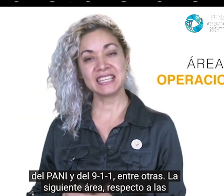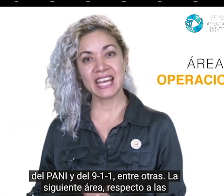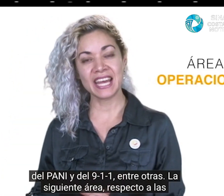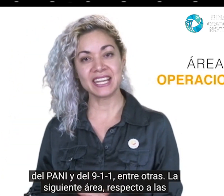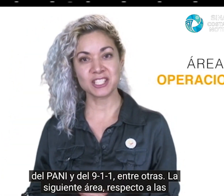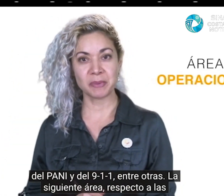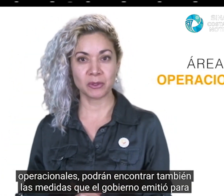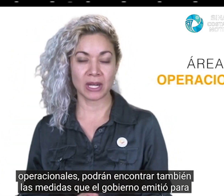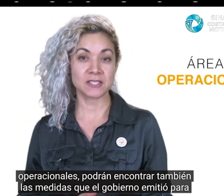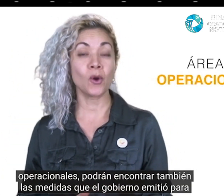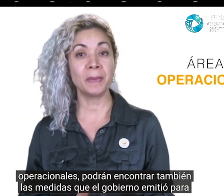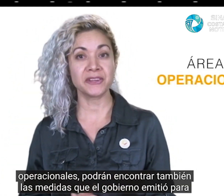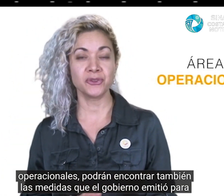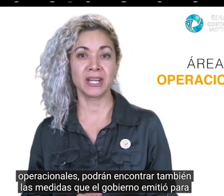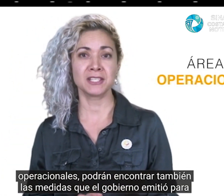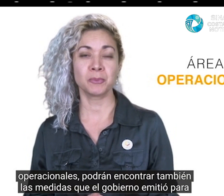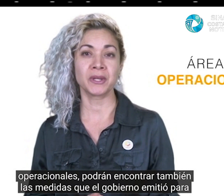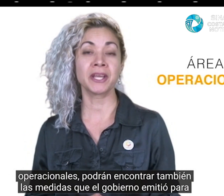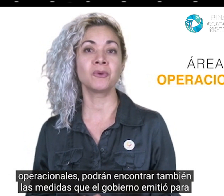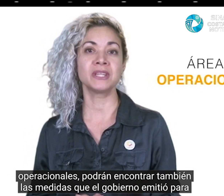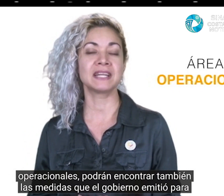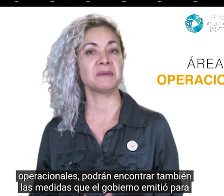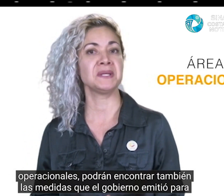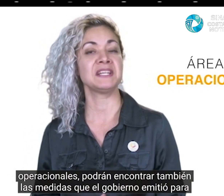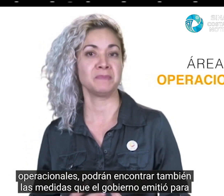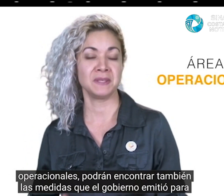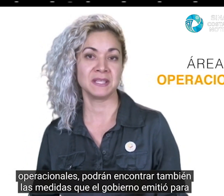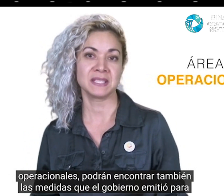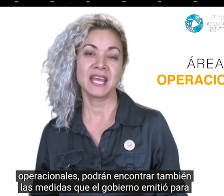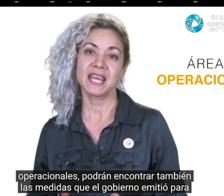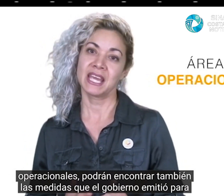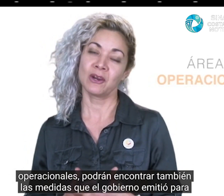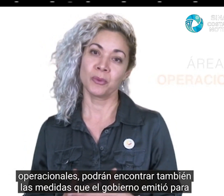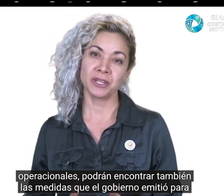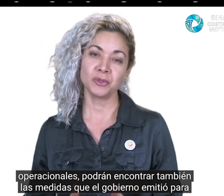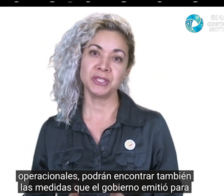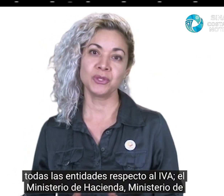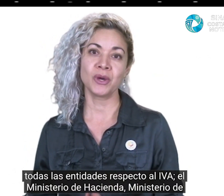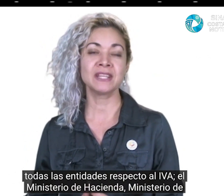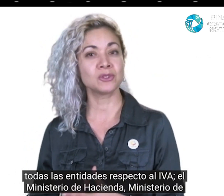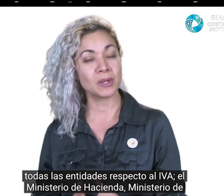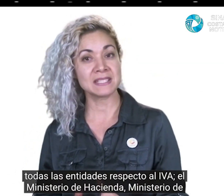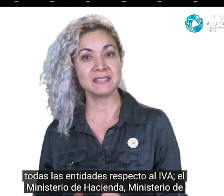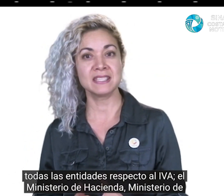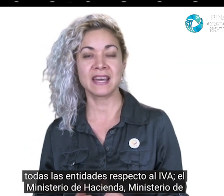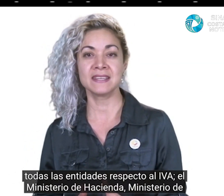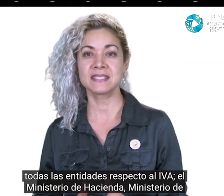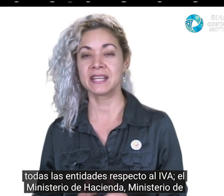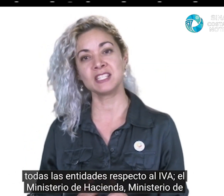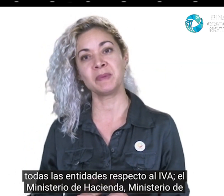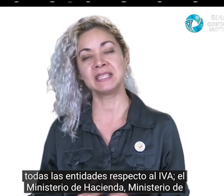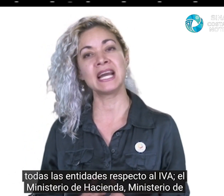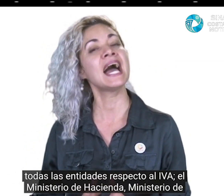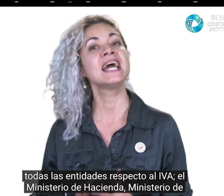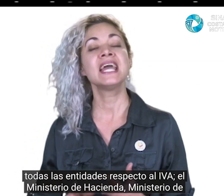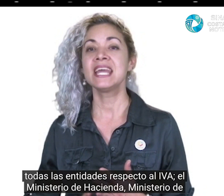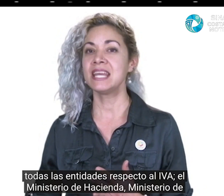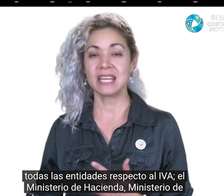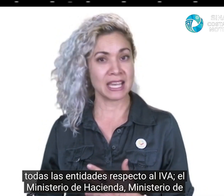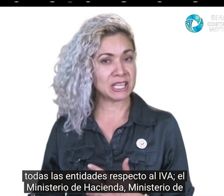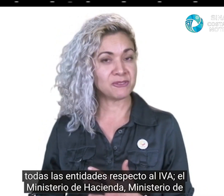El siguiente área, respecto a las operacionales, podrán encontrar también las medidas que el gobierno emitió en todas las entidades que respectan